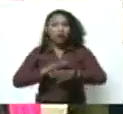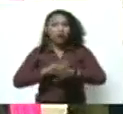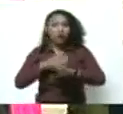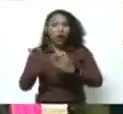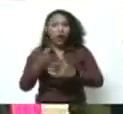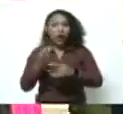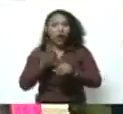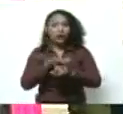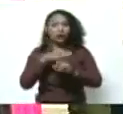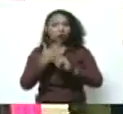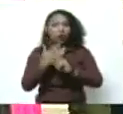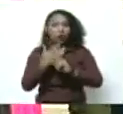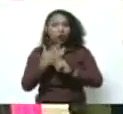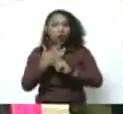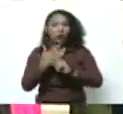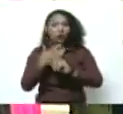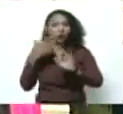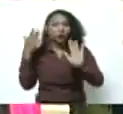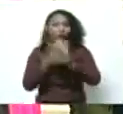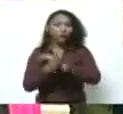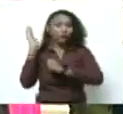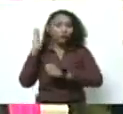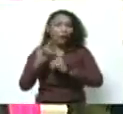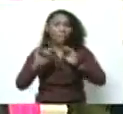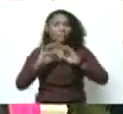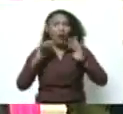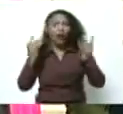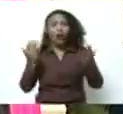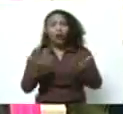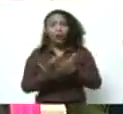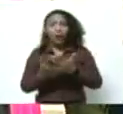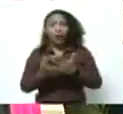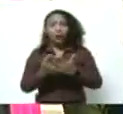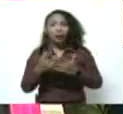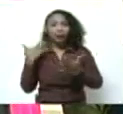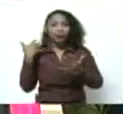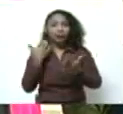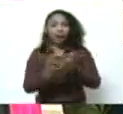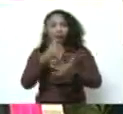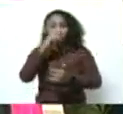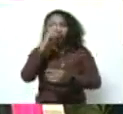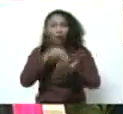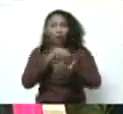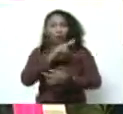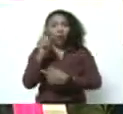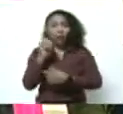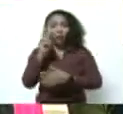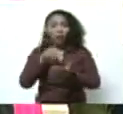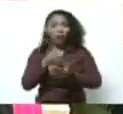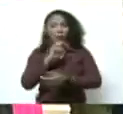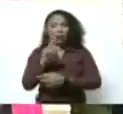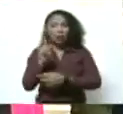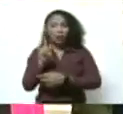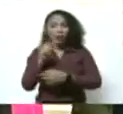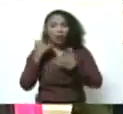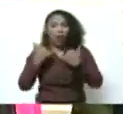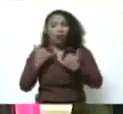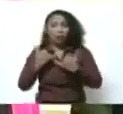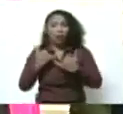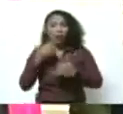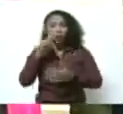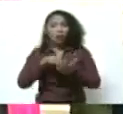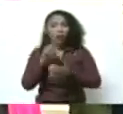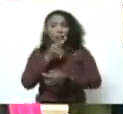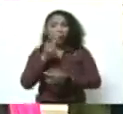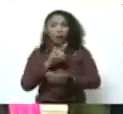la circunstancia sobrevenida de la pandemia durante los años 2020, 2021 y lo que va del año